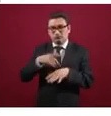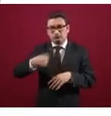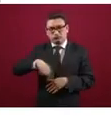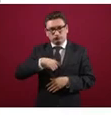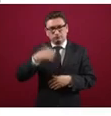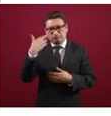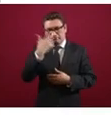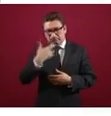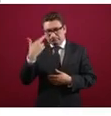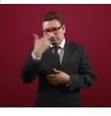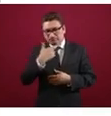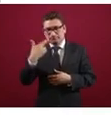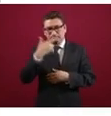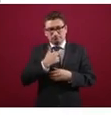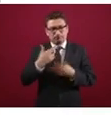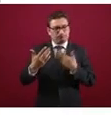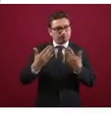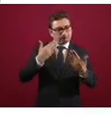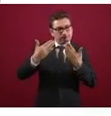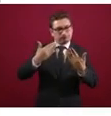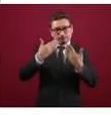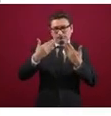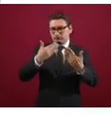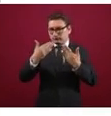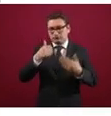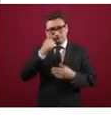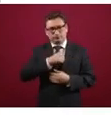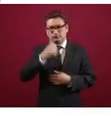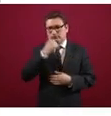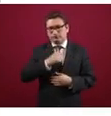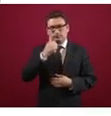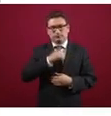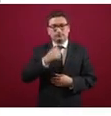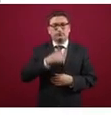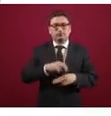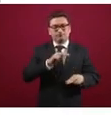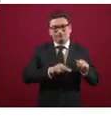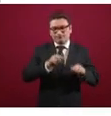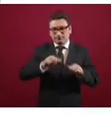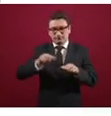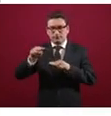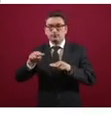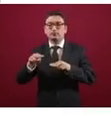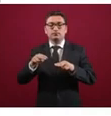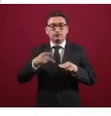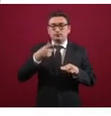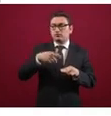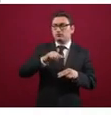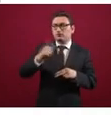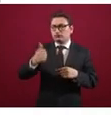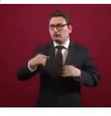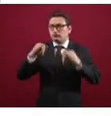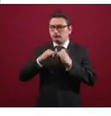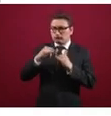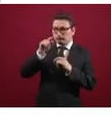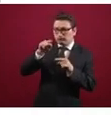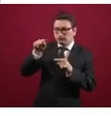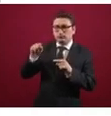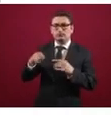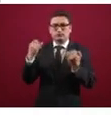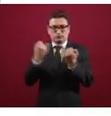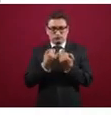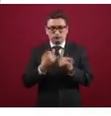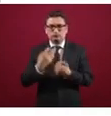que tenemos que corroborar que vamos a corroborar no sólo con las diferentes instituciones sino por supuesto con las